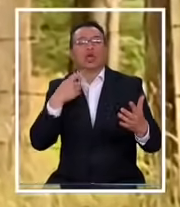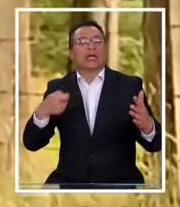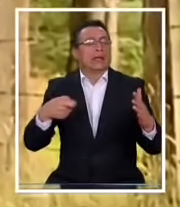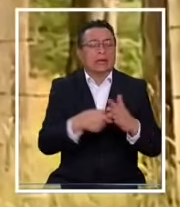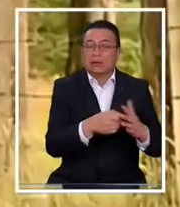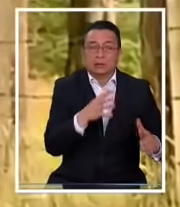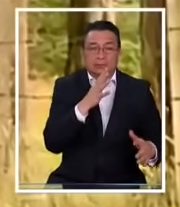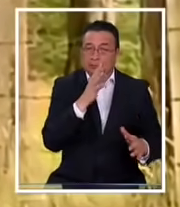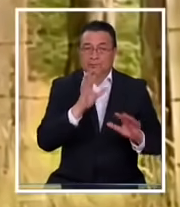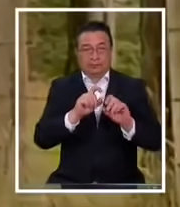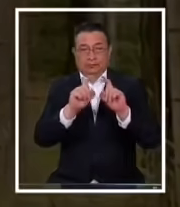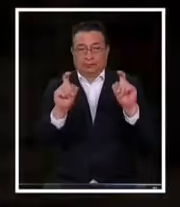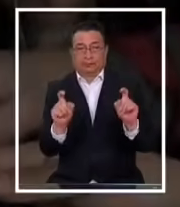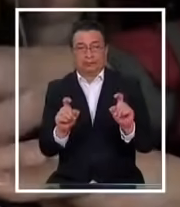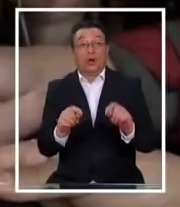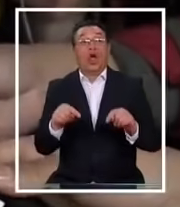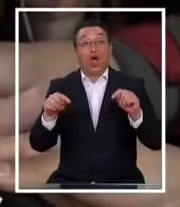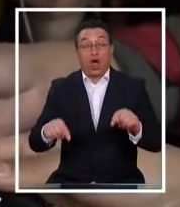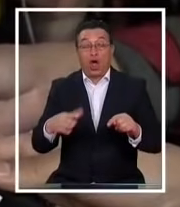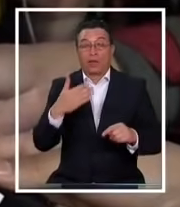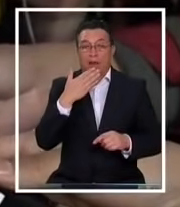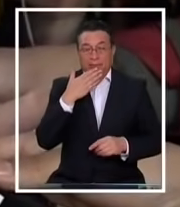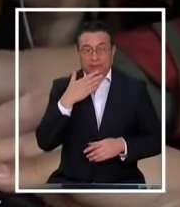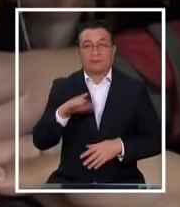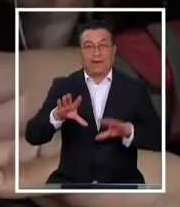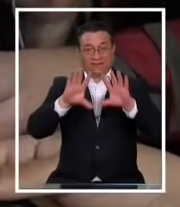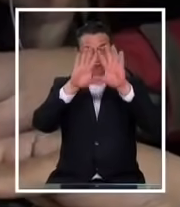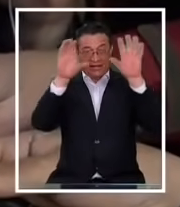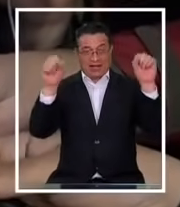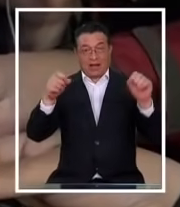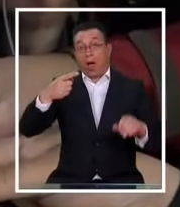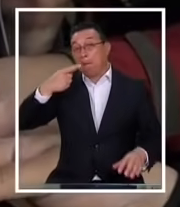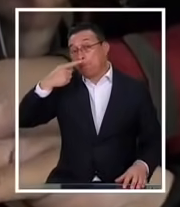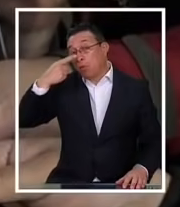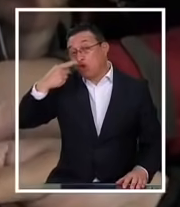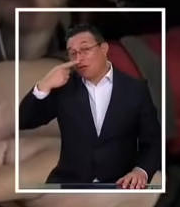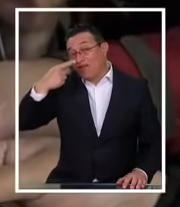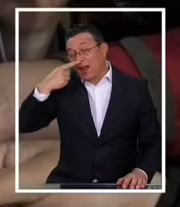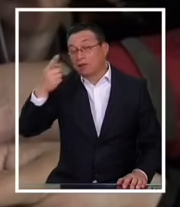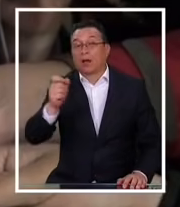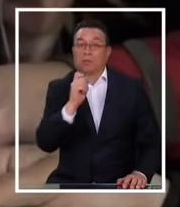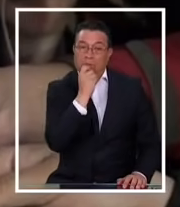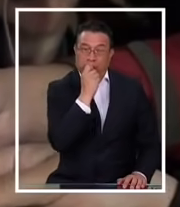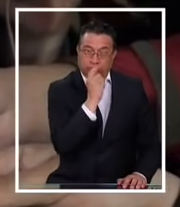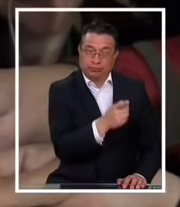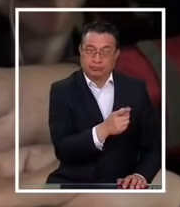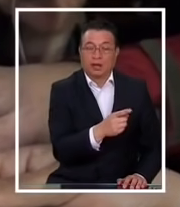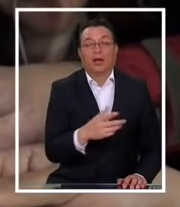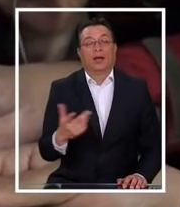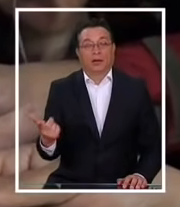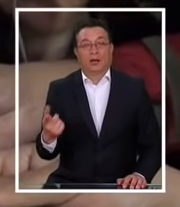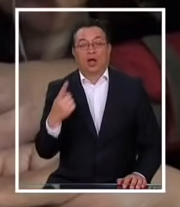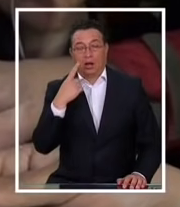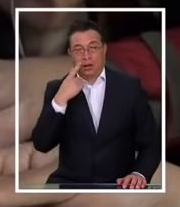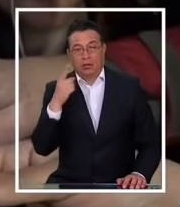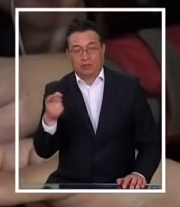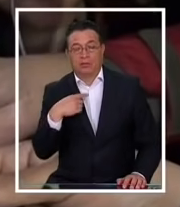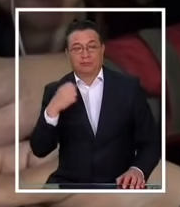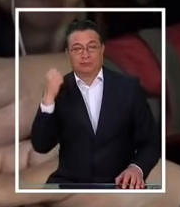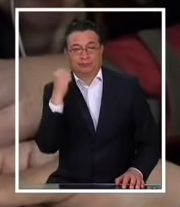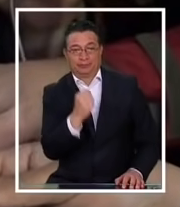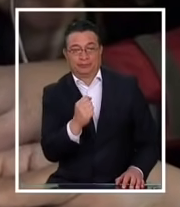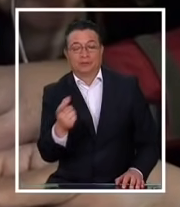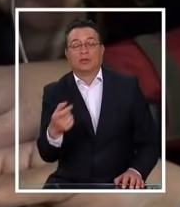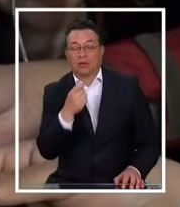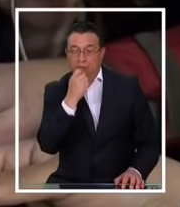ataque. El día de hoy también se recibió en la Fiscalía de Puerto Varas una denuncia por parte del imputado del homicidio.